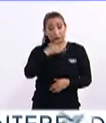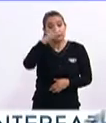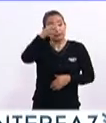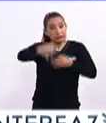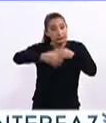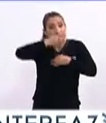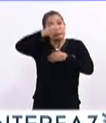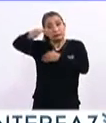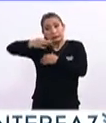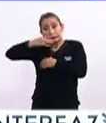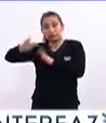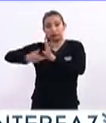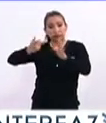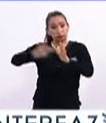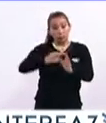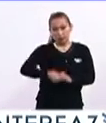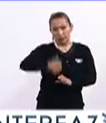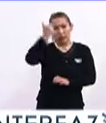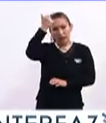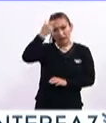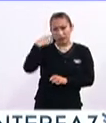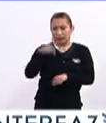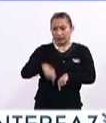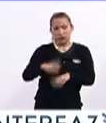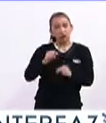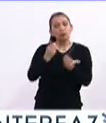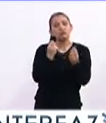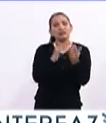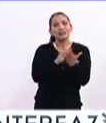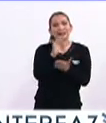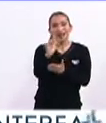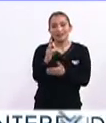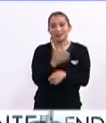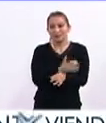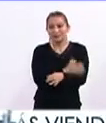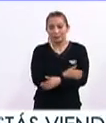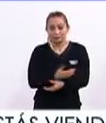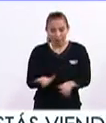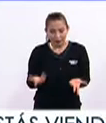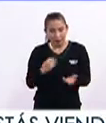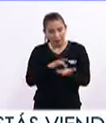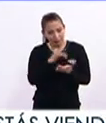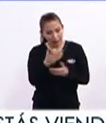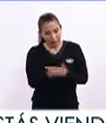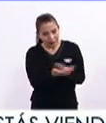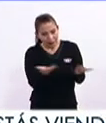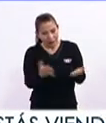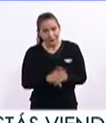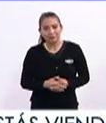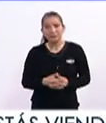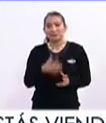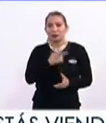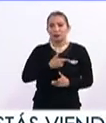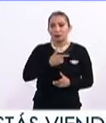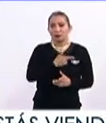difundiendo constantemente. Estoy seguro que no va a ser la primera vez que nos acompañe. Le agradecemos mucho que esté con nosotros. Al contrario, muchas gracias a ustedes. Gracias, Un placer y todo